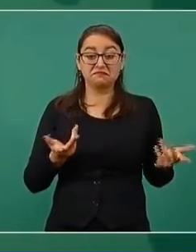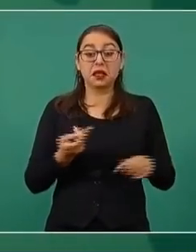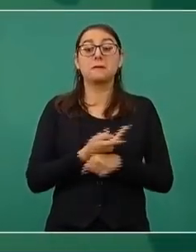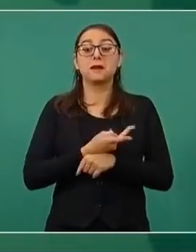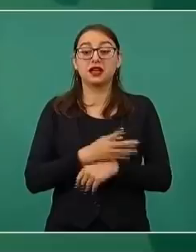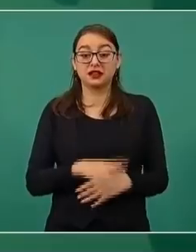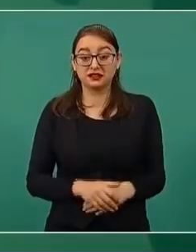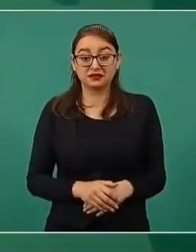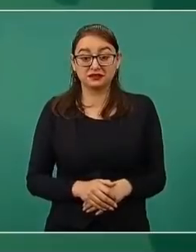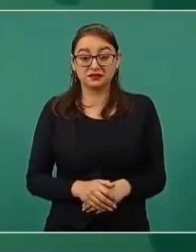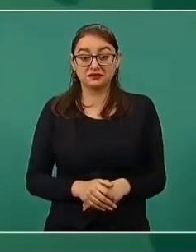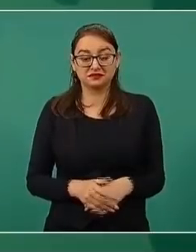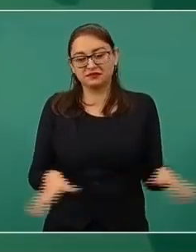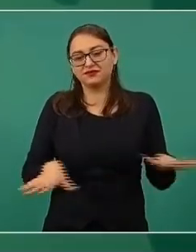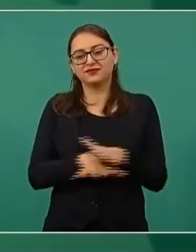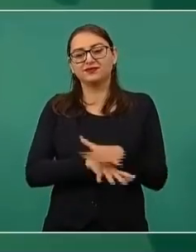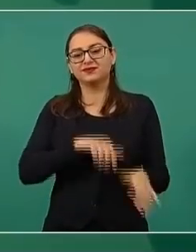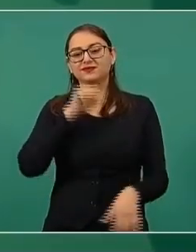Y no,